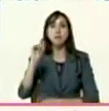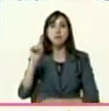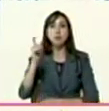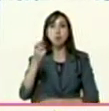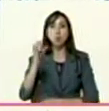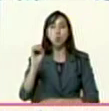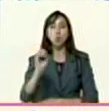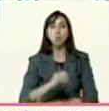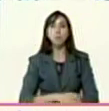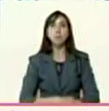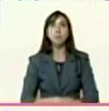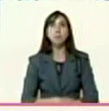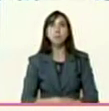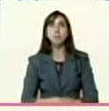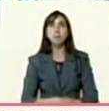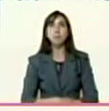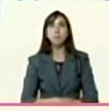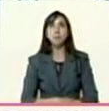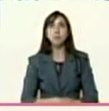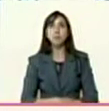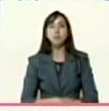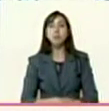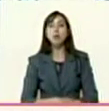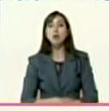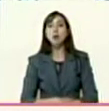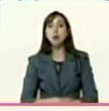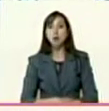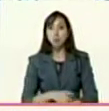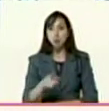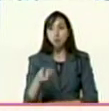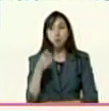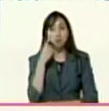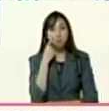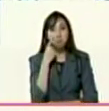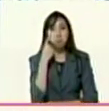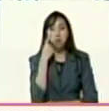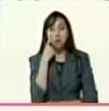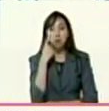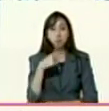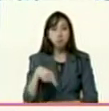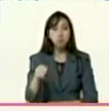Eso es para que todos los venezolanos se den cuenta de